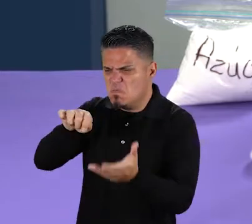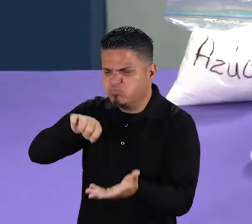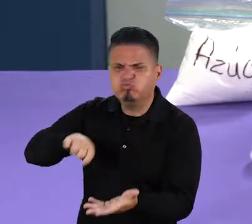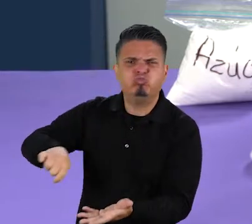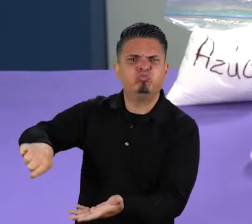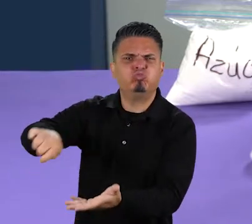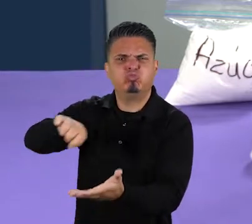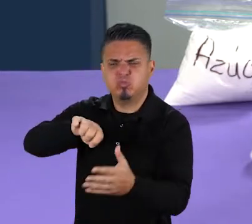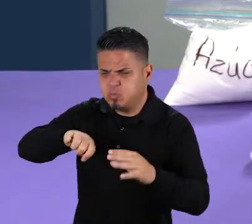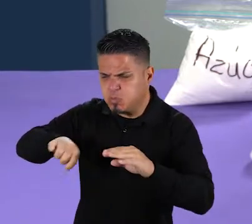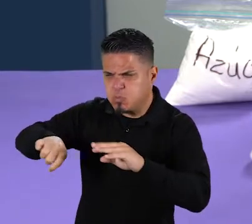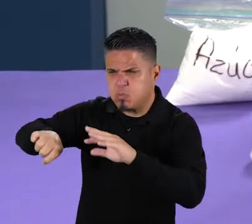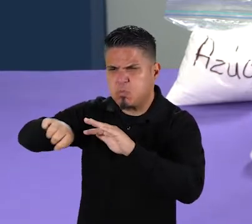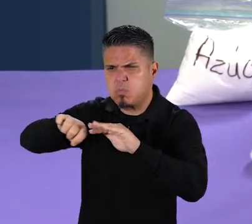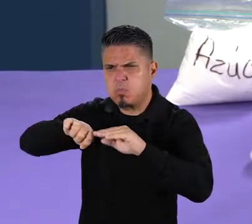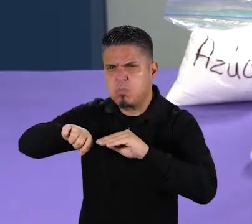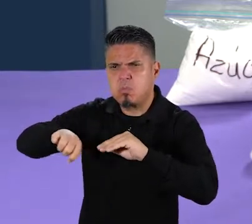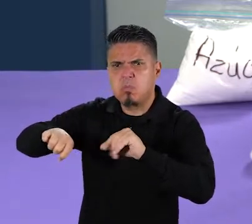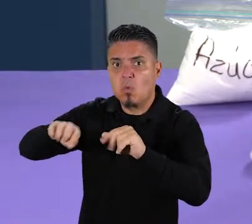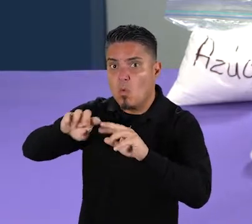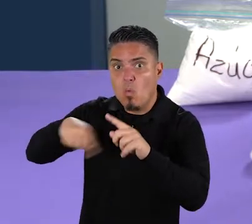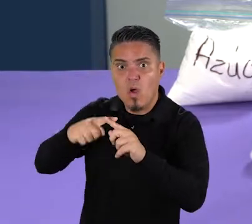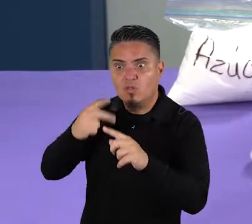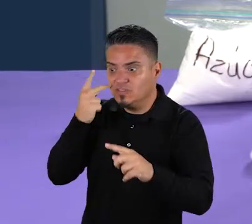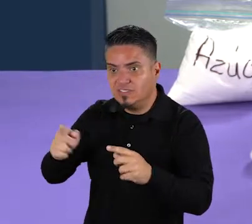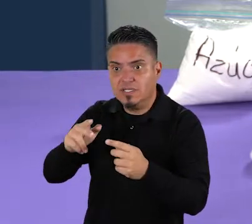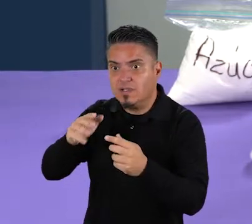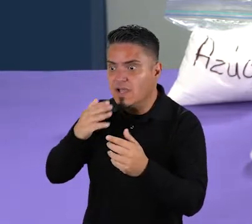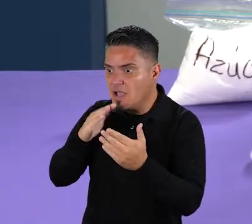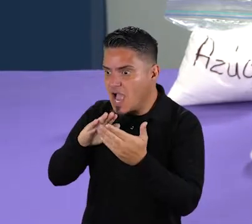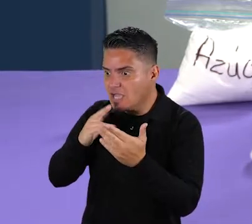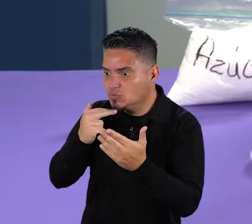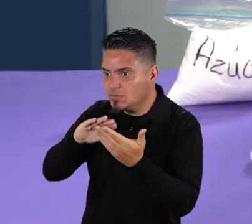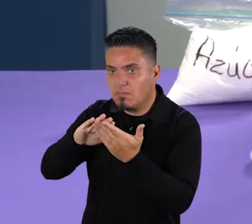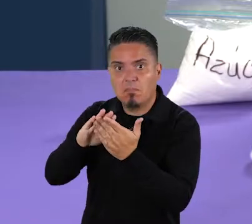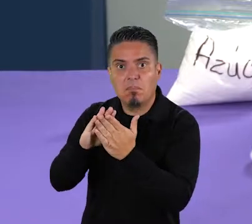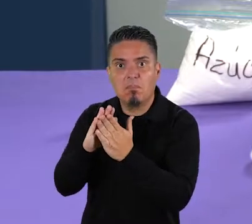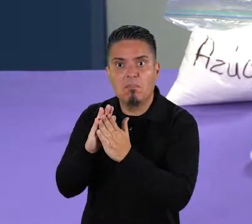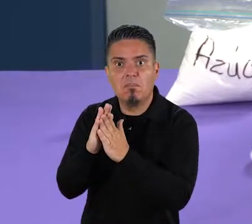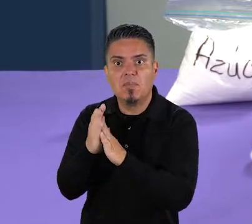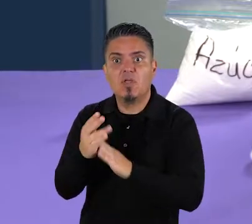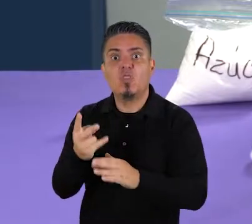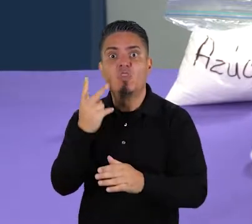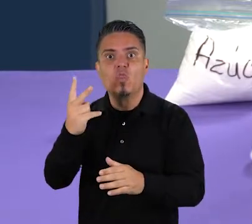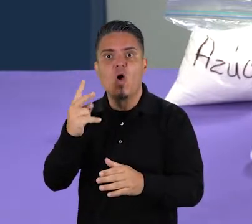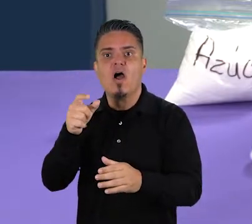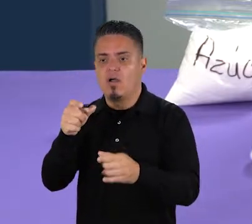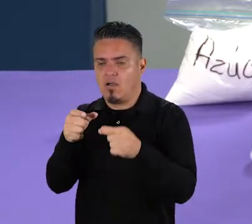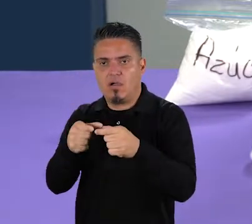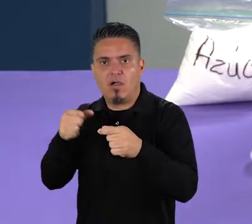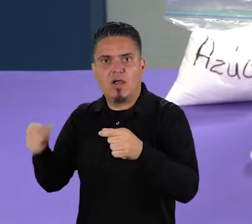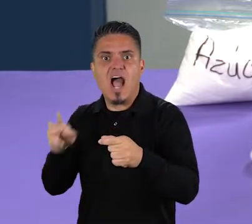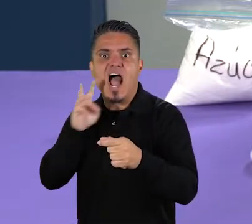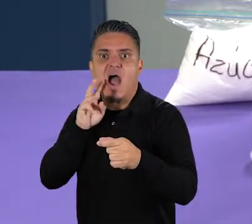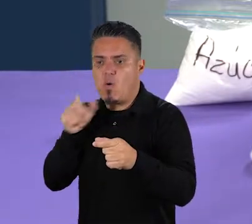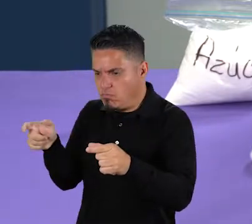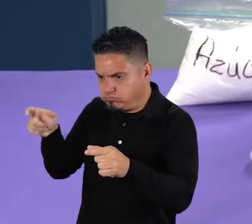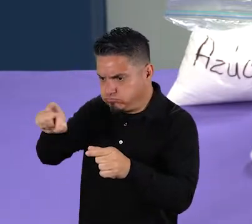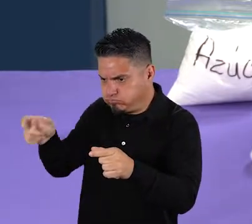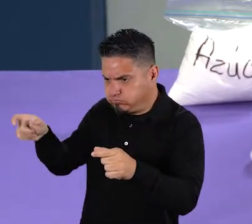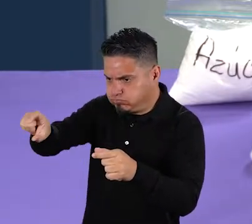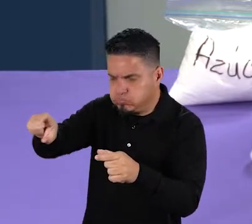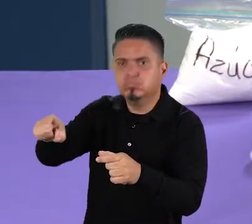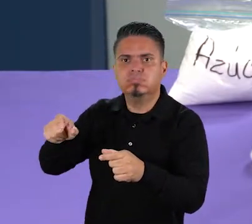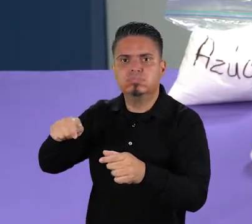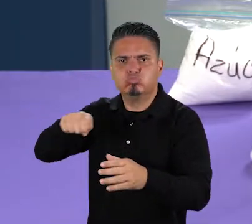una espátula. Una vez se comience a derretir el azúcar, vamos a añadirle 2 cucharadas de agua y